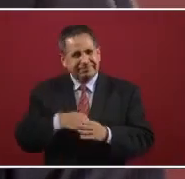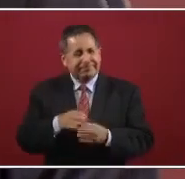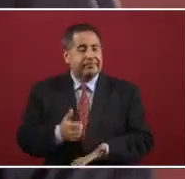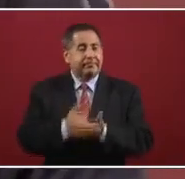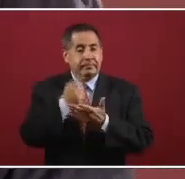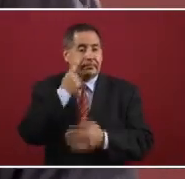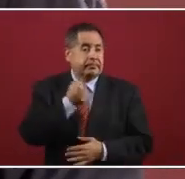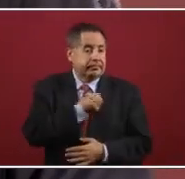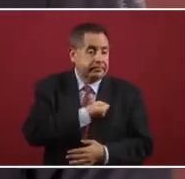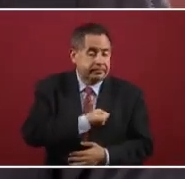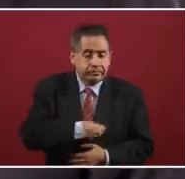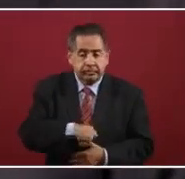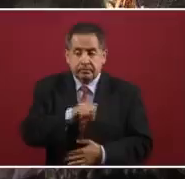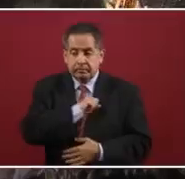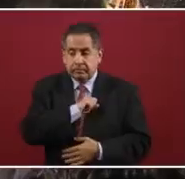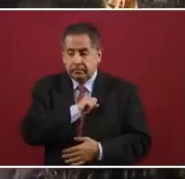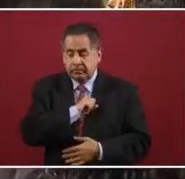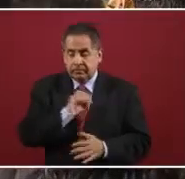la salud,